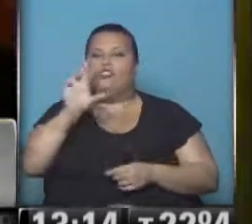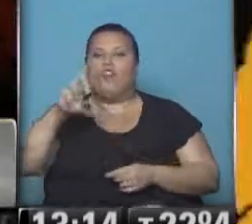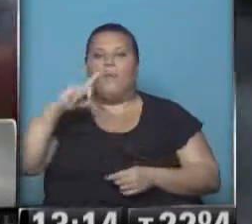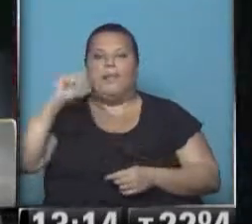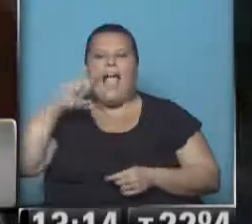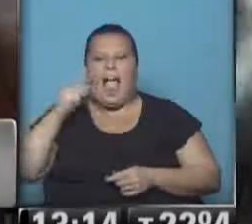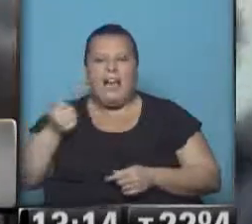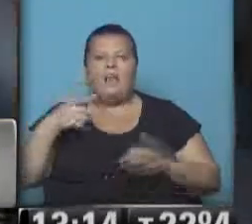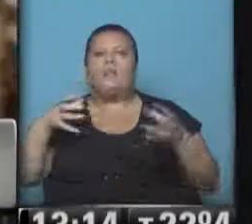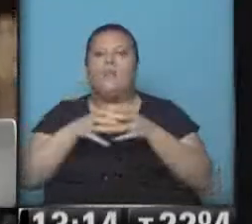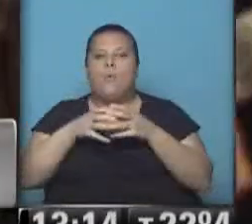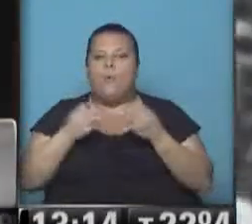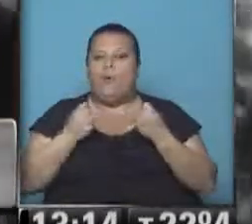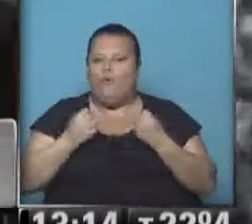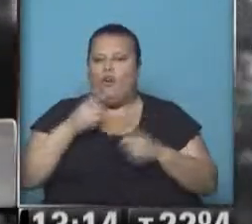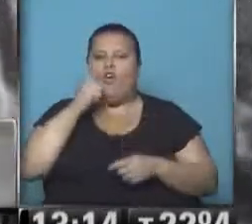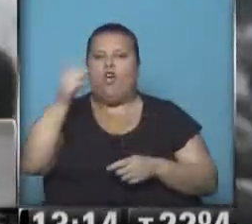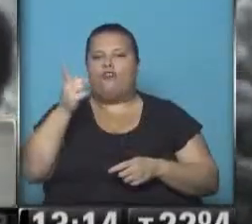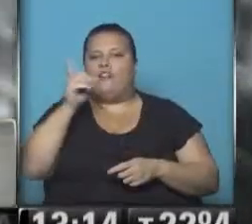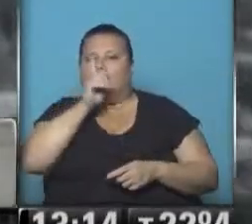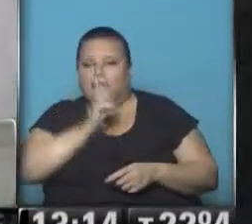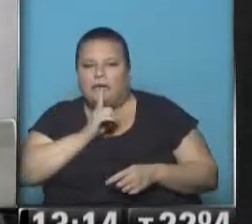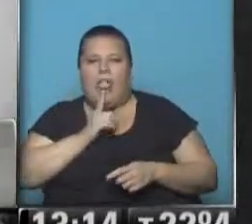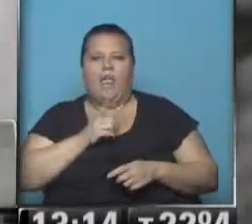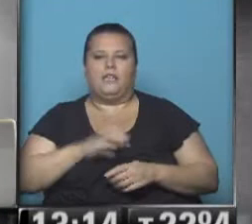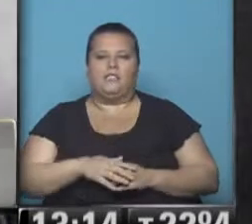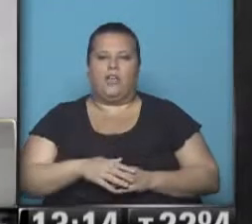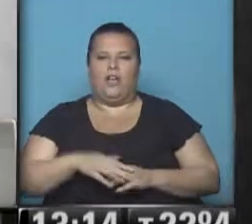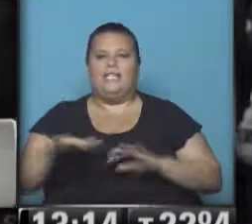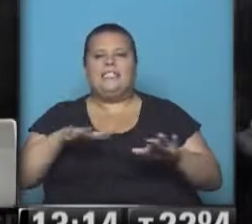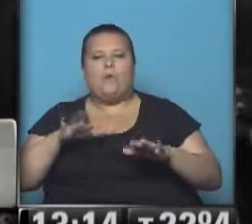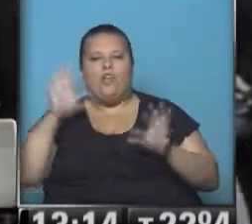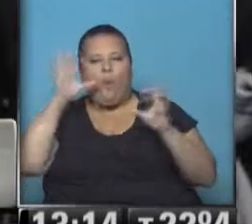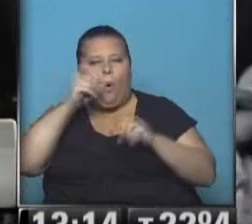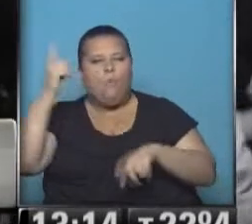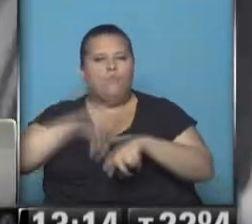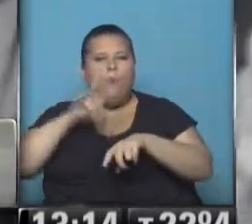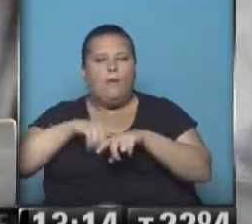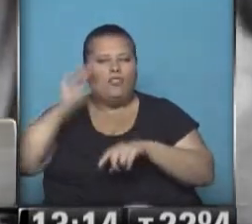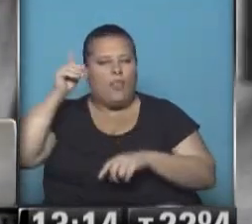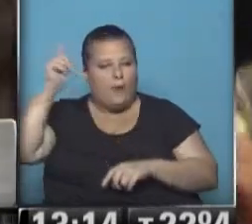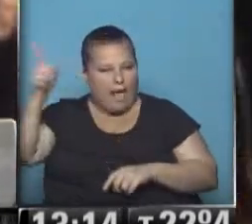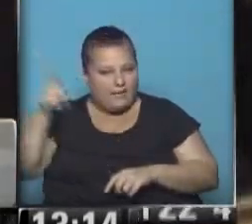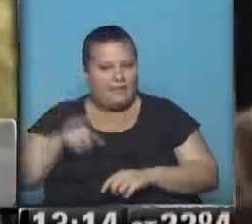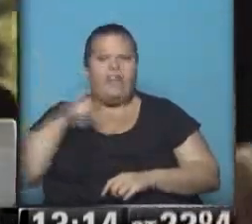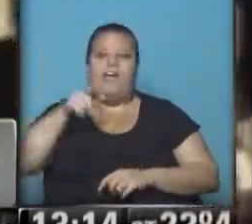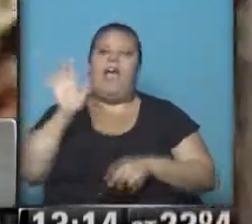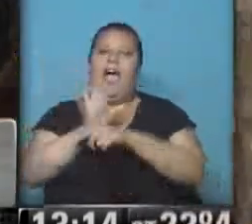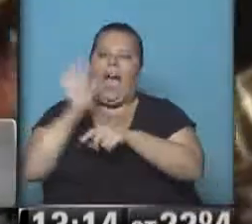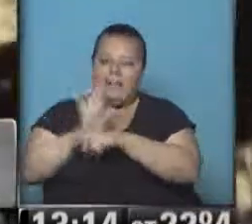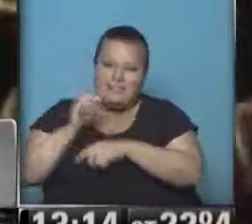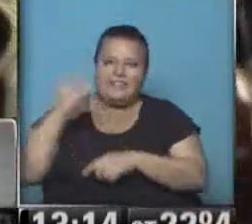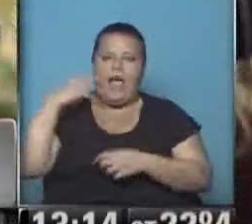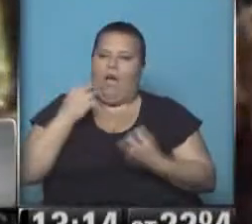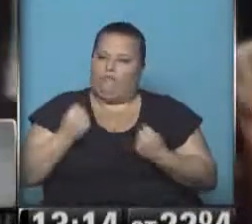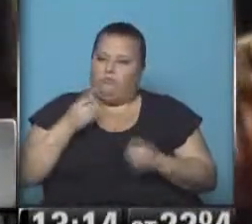Tropicalia es el movimiento de resistencia contra el silencio y la situación oscura de una época en el Brasil. Y ahí estuvieron los artistas con su